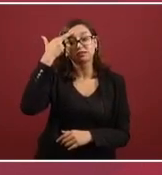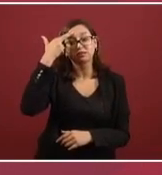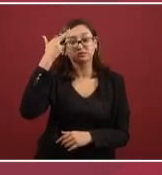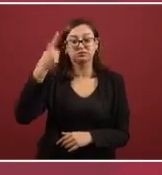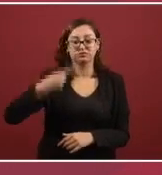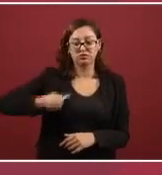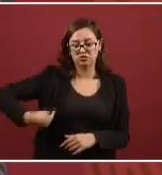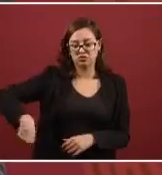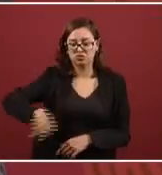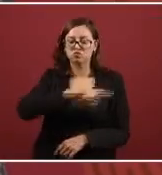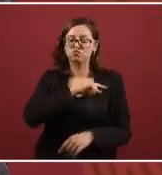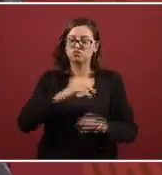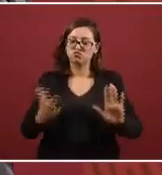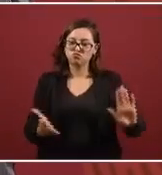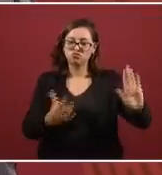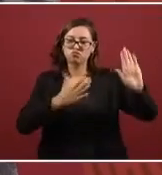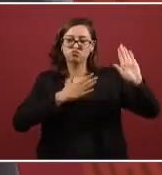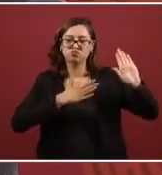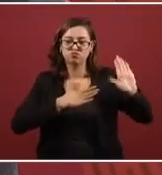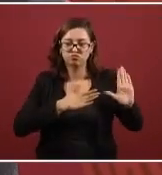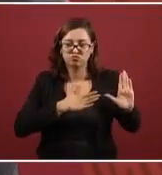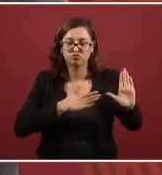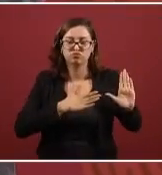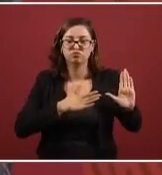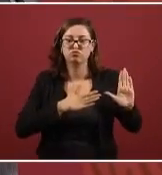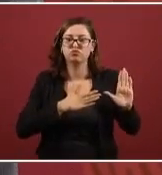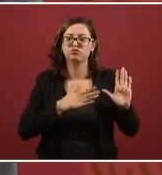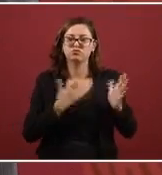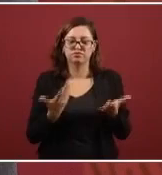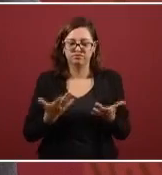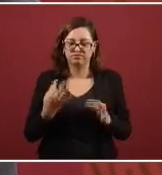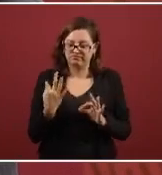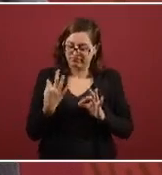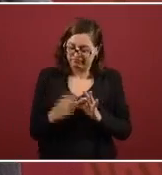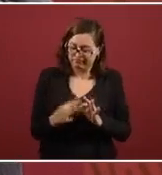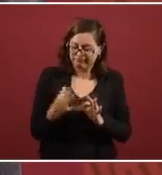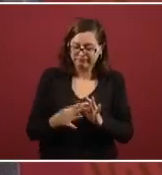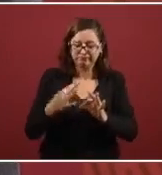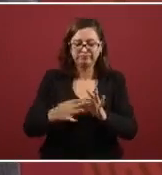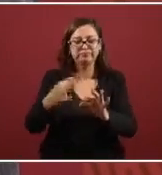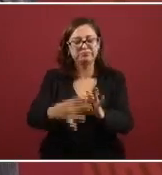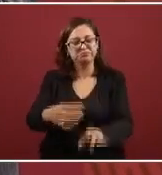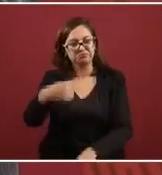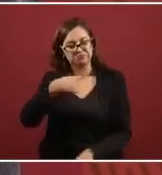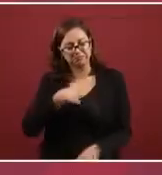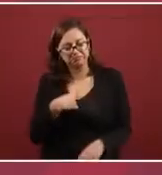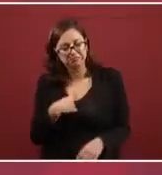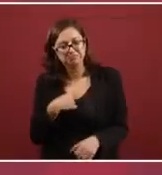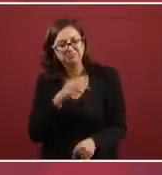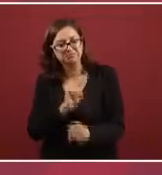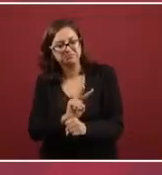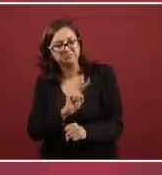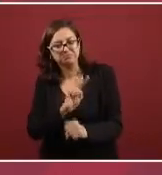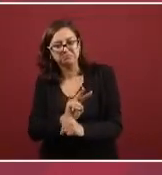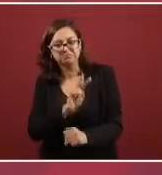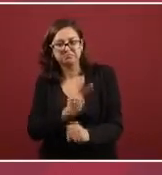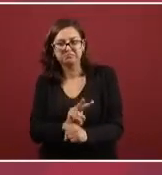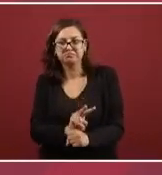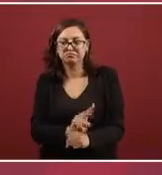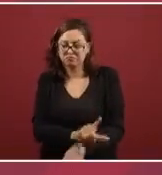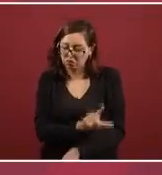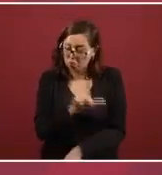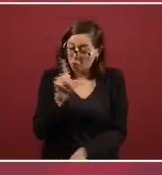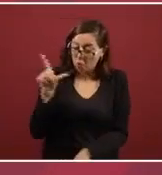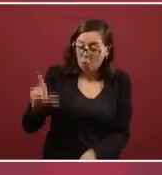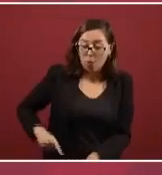nosotros hicimos el compromiso y se está cumpliendo. Estoy pendiente de que el gobierno no